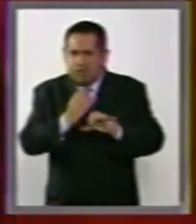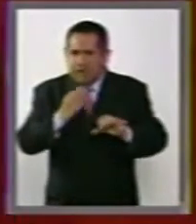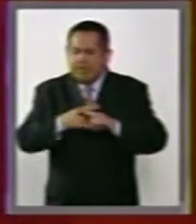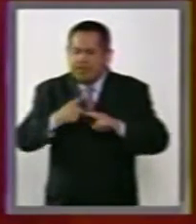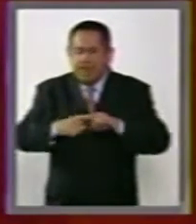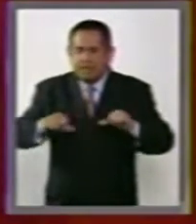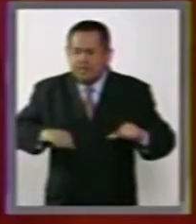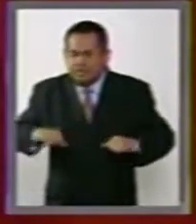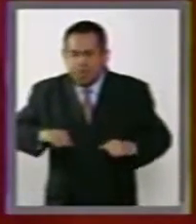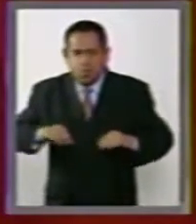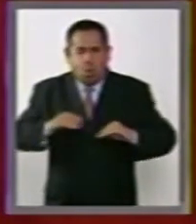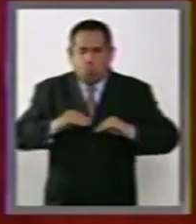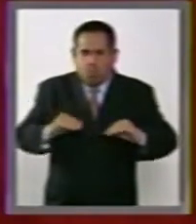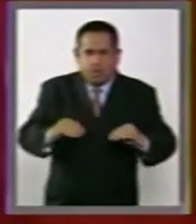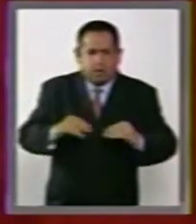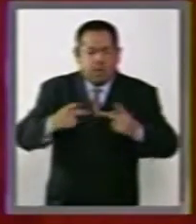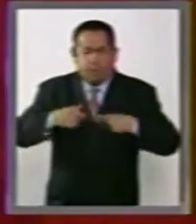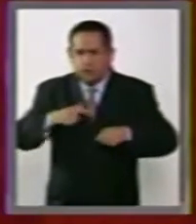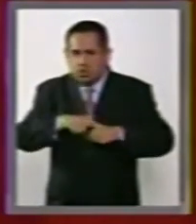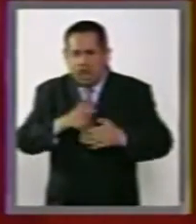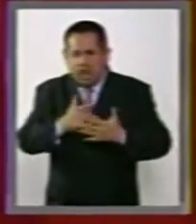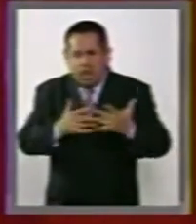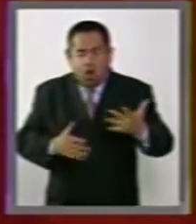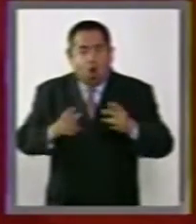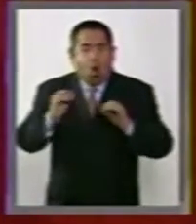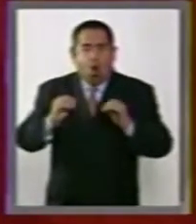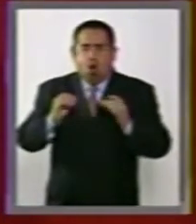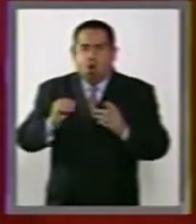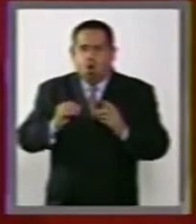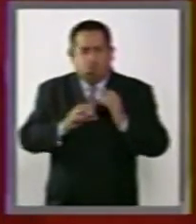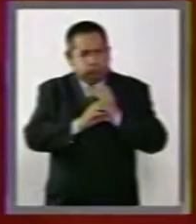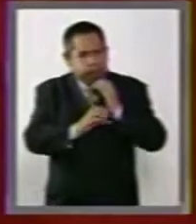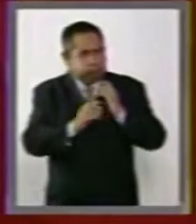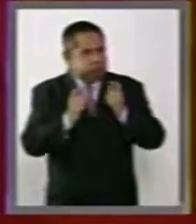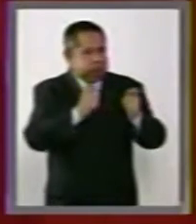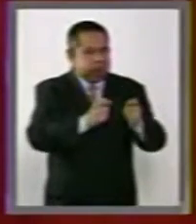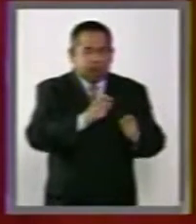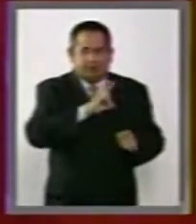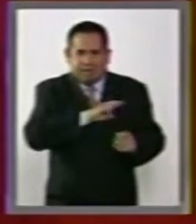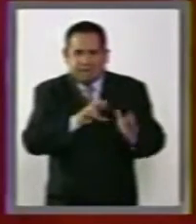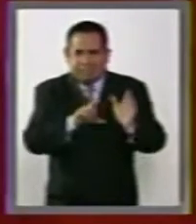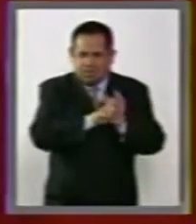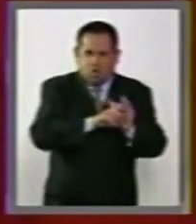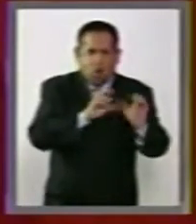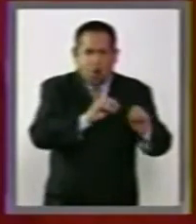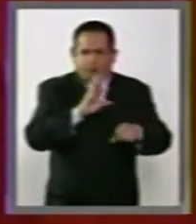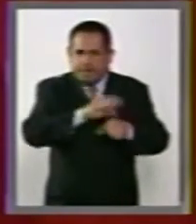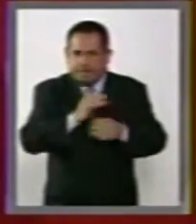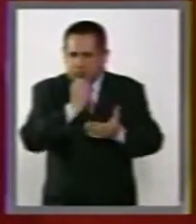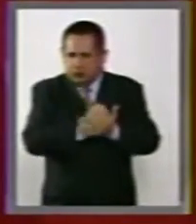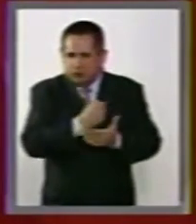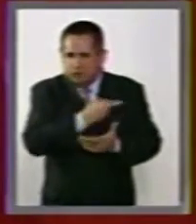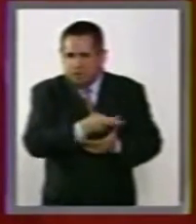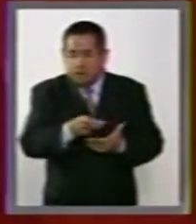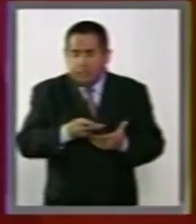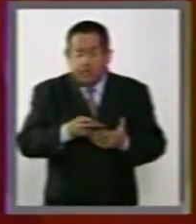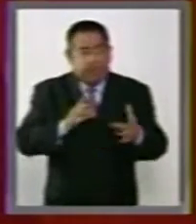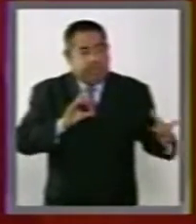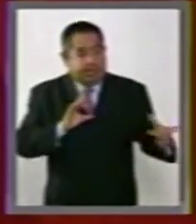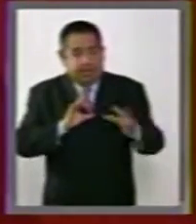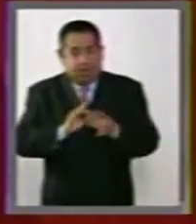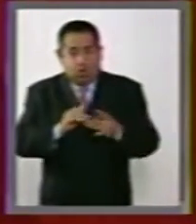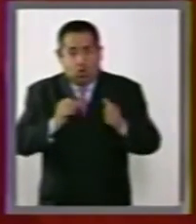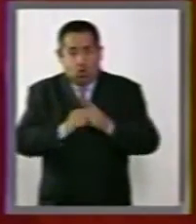actividades, movimientos de personal o vehículos de asignatarios, contratistas o permisionarios que se vinculen